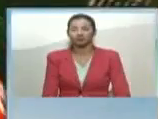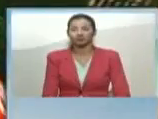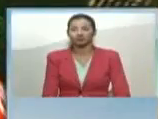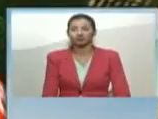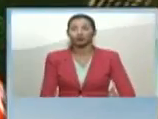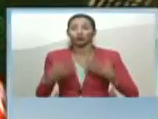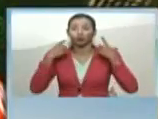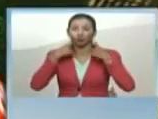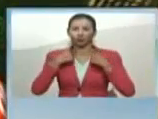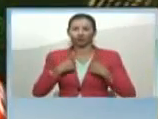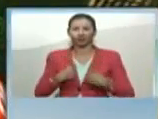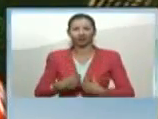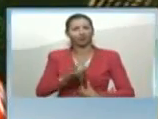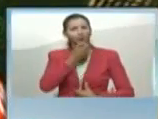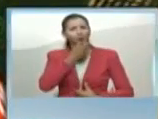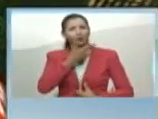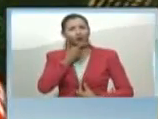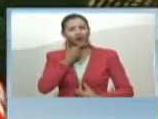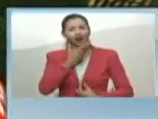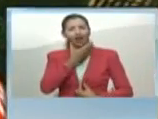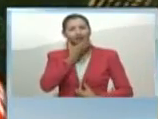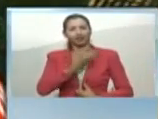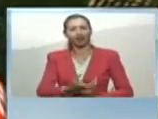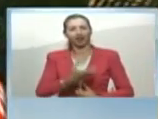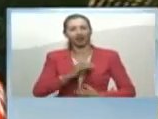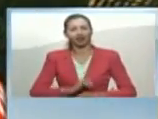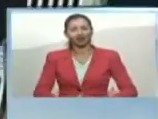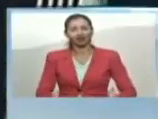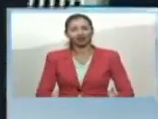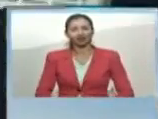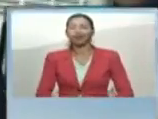esa bufanda tan bonita, vale, de Navidad.